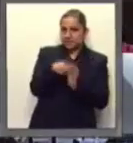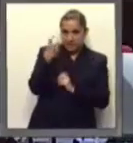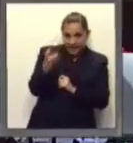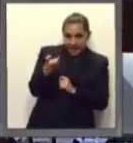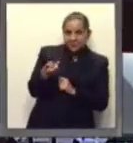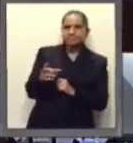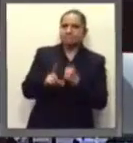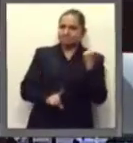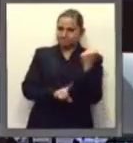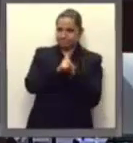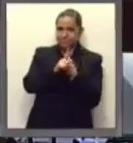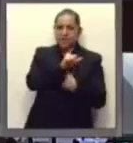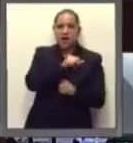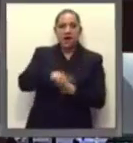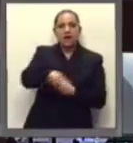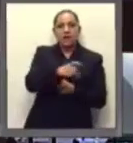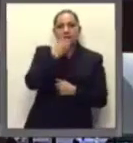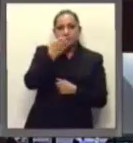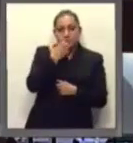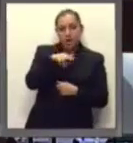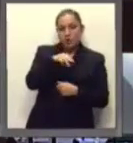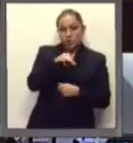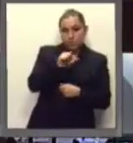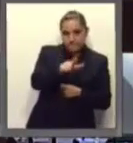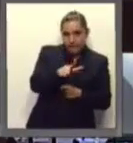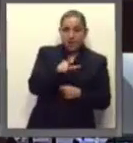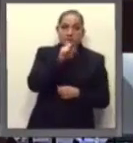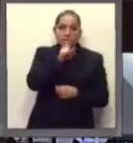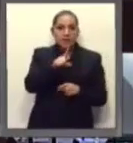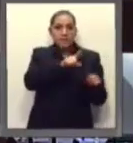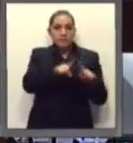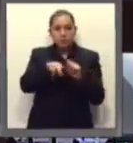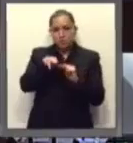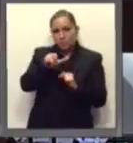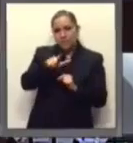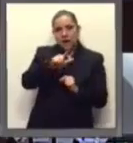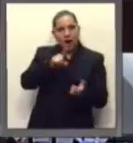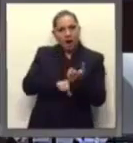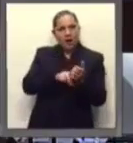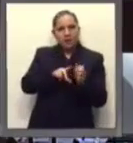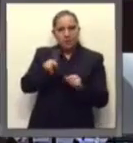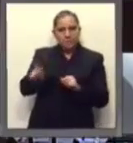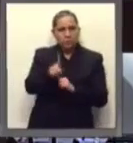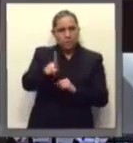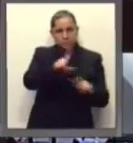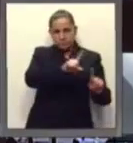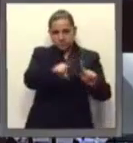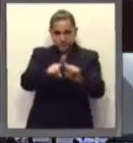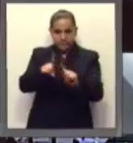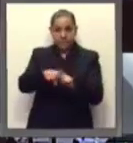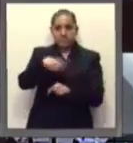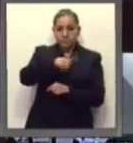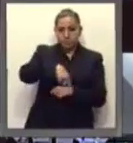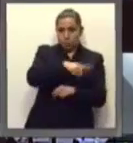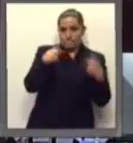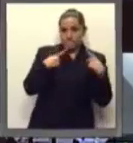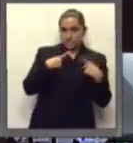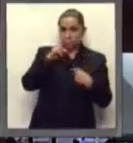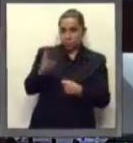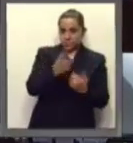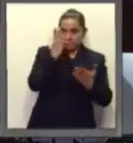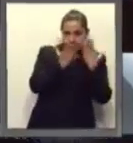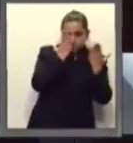son piedra angular en la construcción del Estado mexicano, enfrentando a universitarios y normalistas